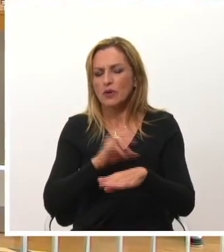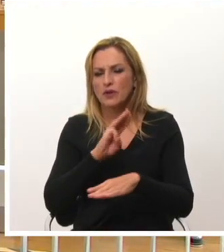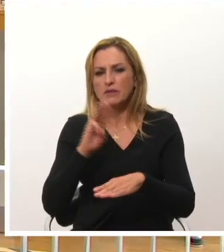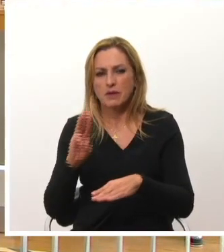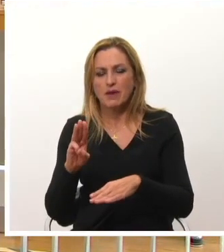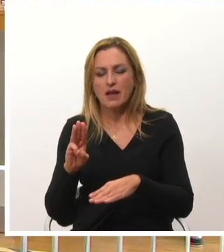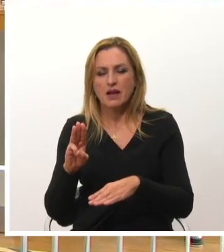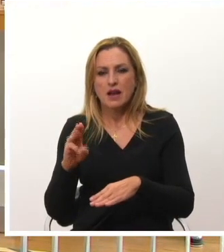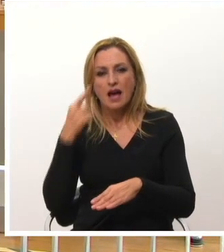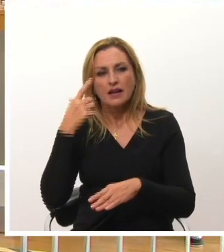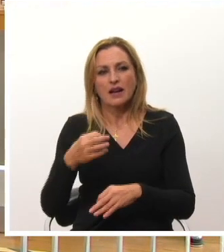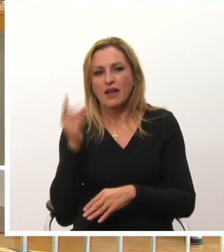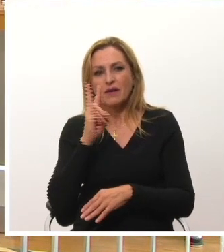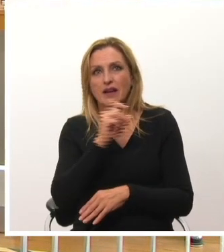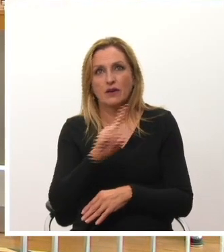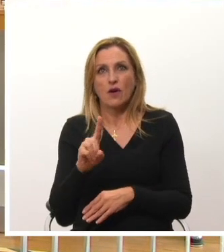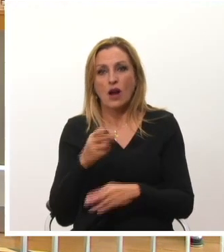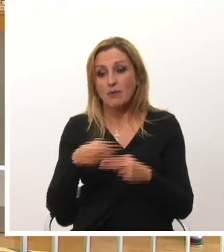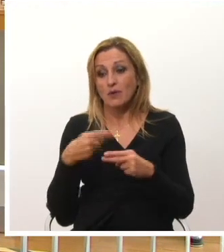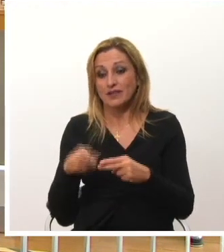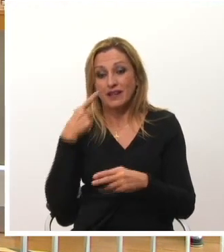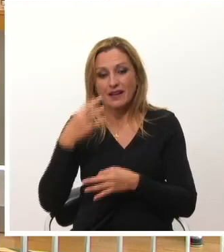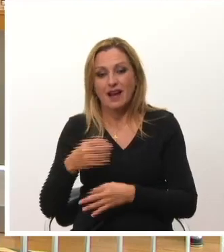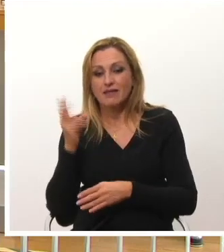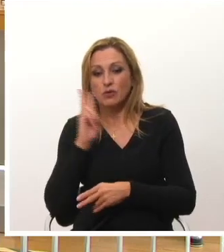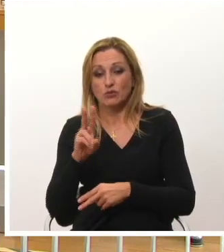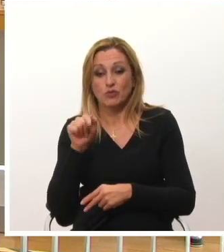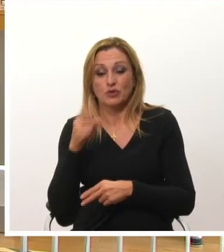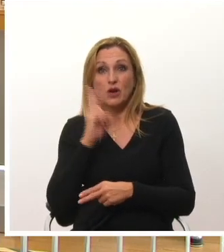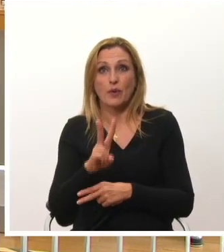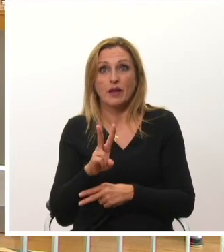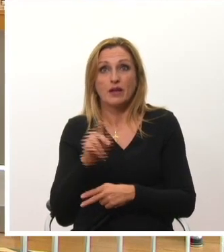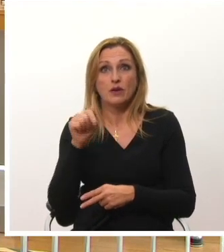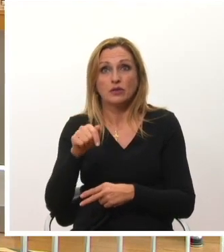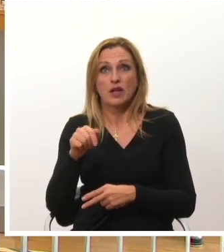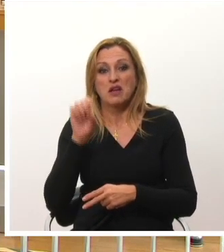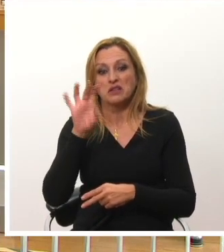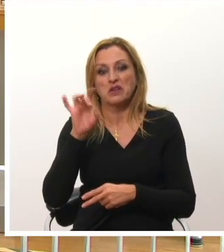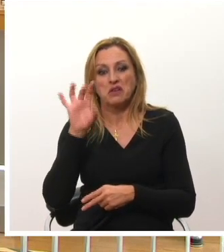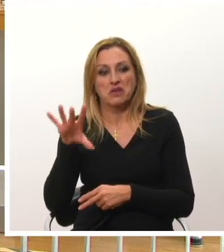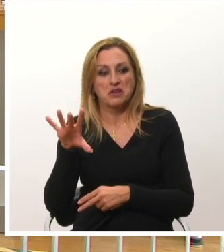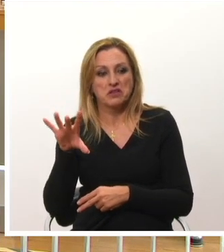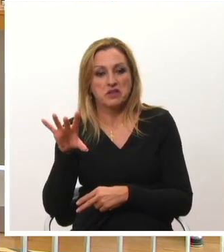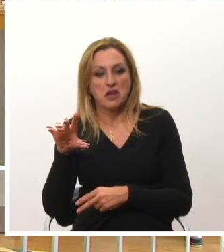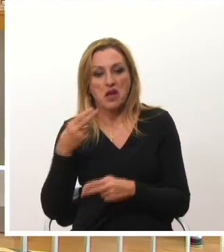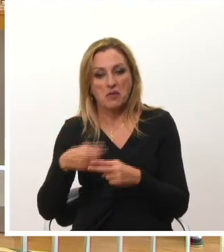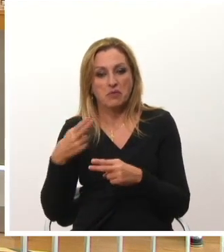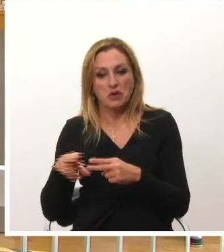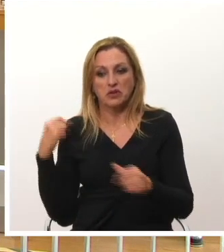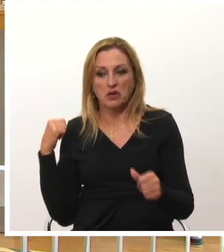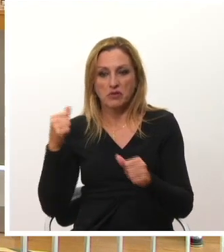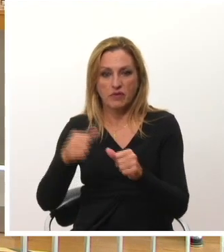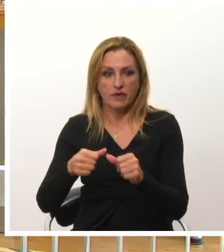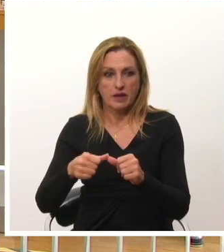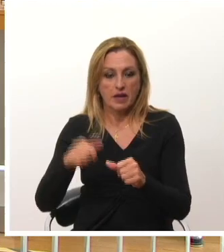la realidad la ve usted la política real la ve usted Bueno usted lleva 14 años o 15 o 16 no sé cuántos años llevan política este